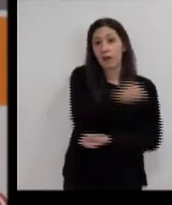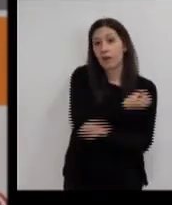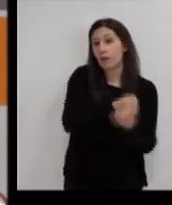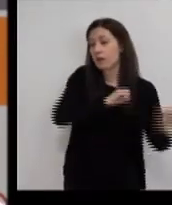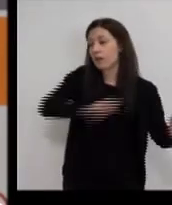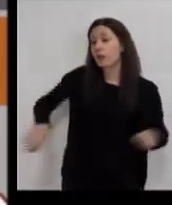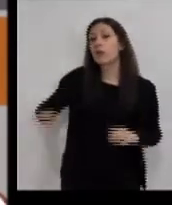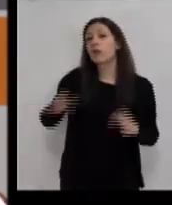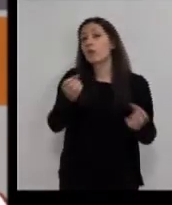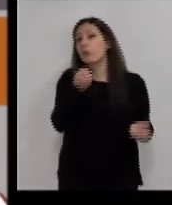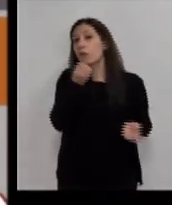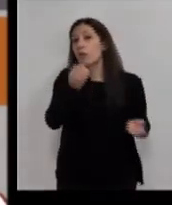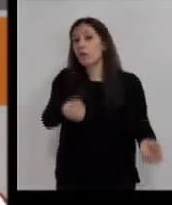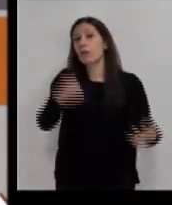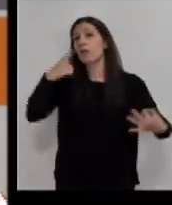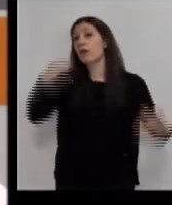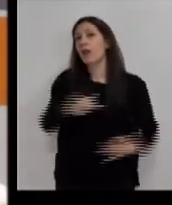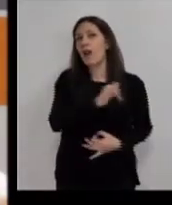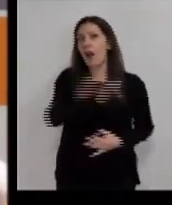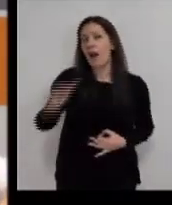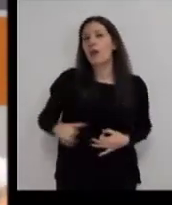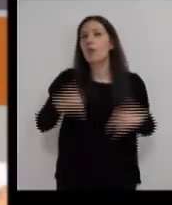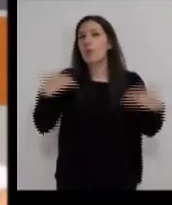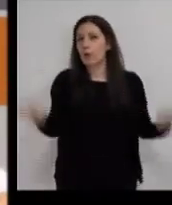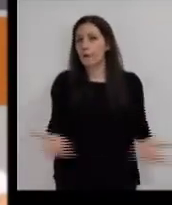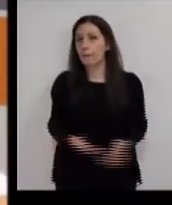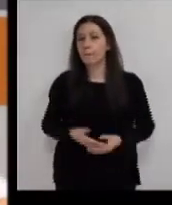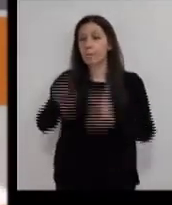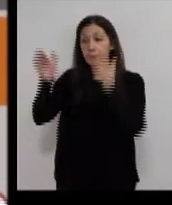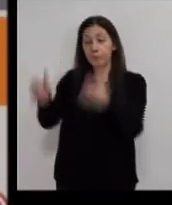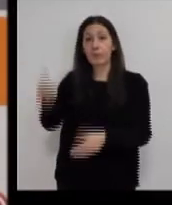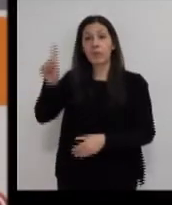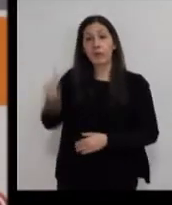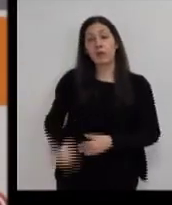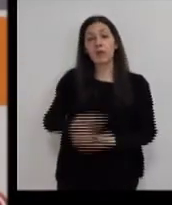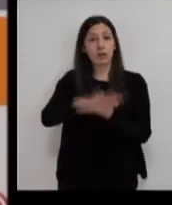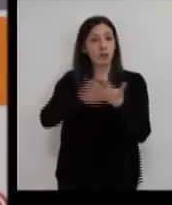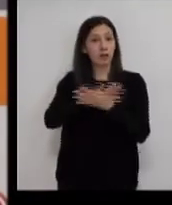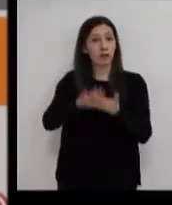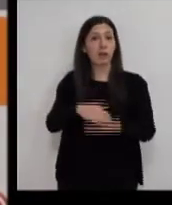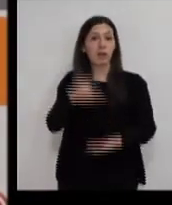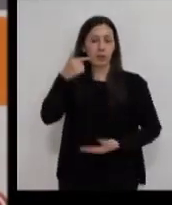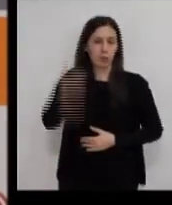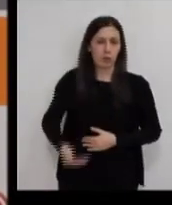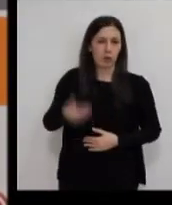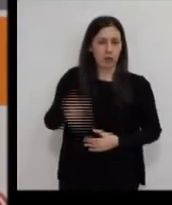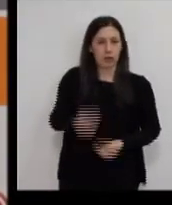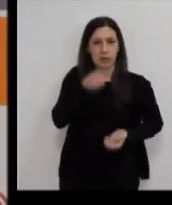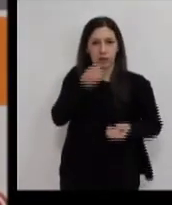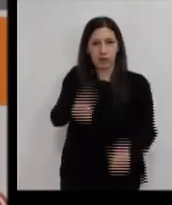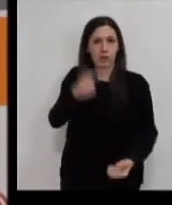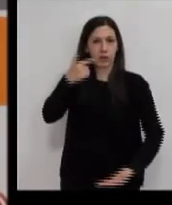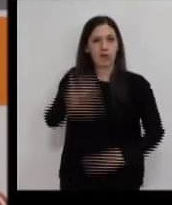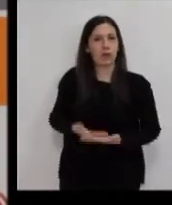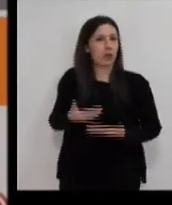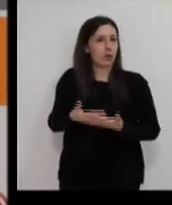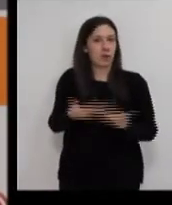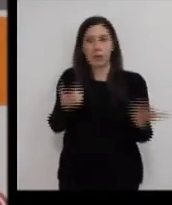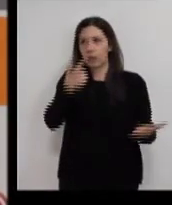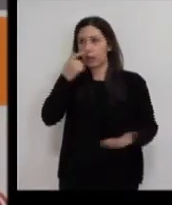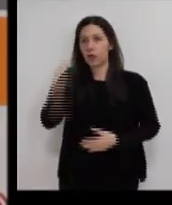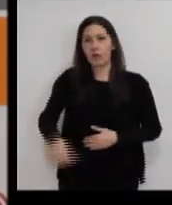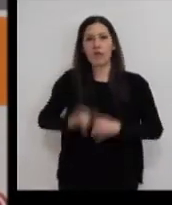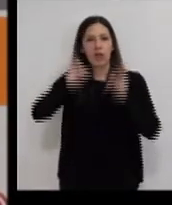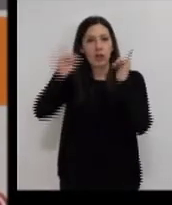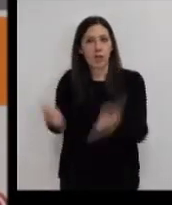son útiles también para que ese boca a boca se transmita de qué información veraz existe, ¿no? Insiste también en la necesidad de que esa información